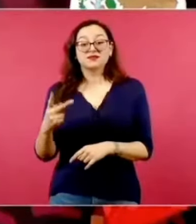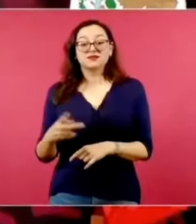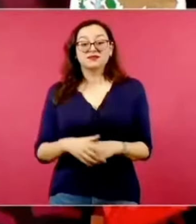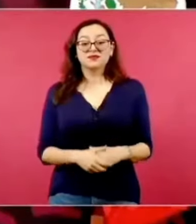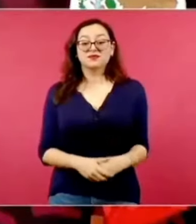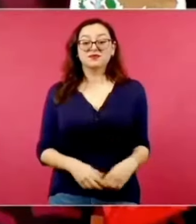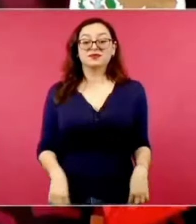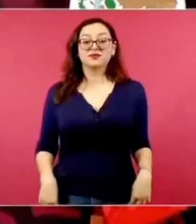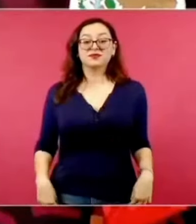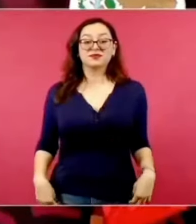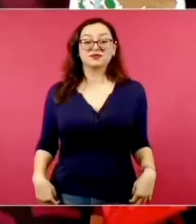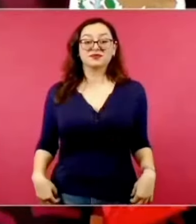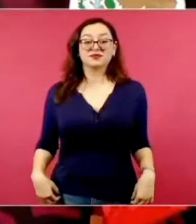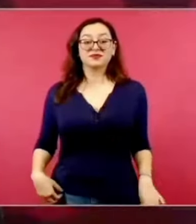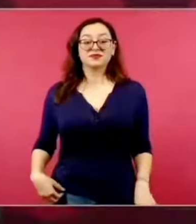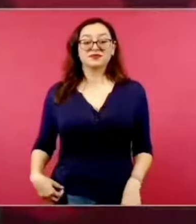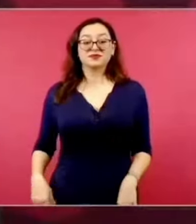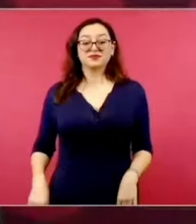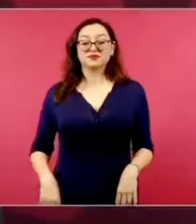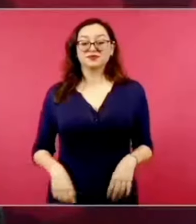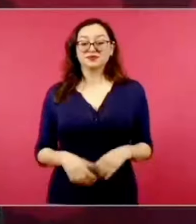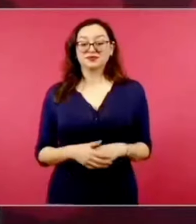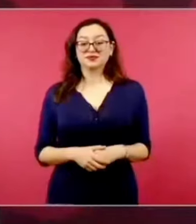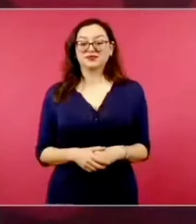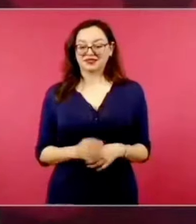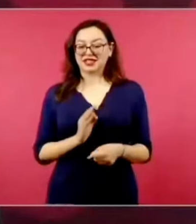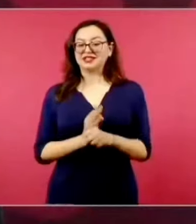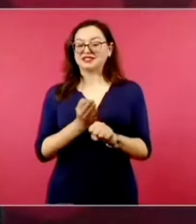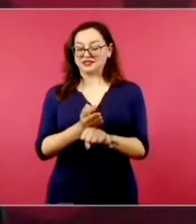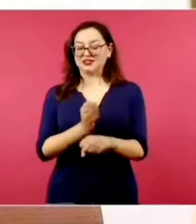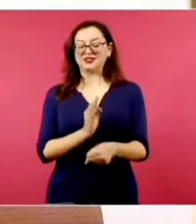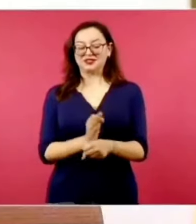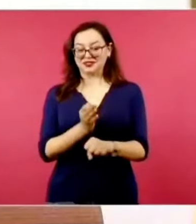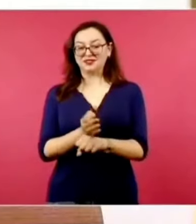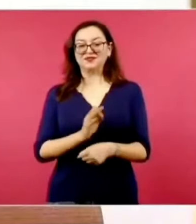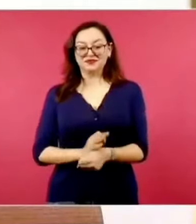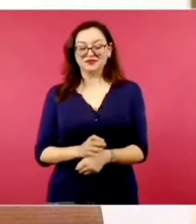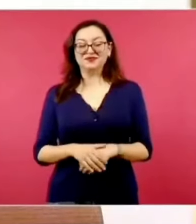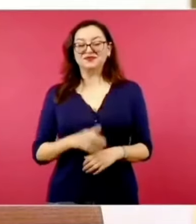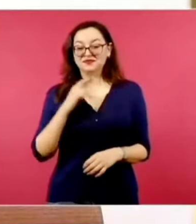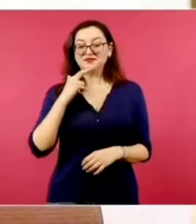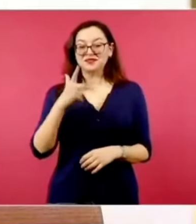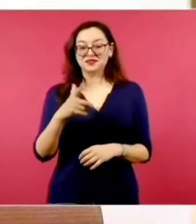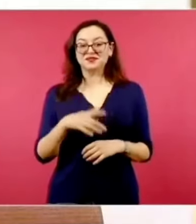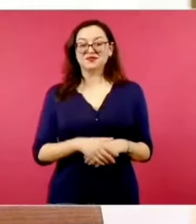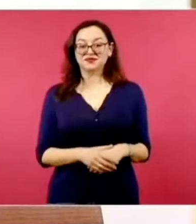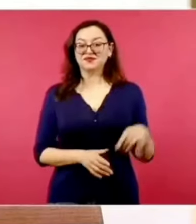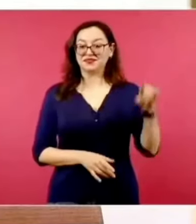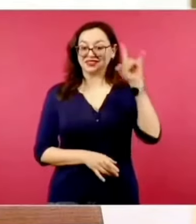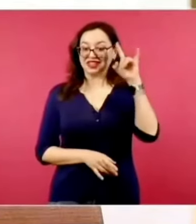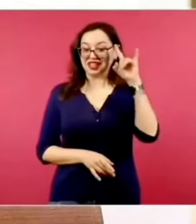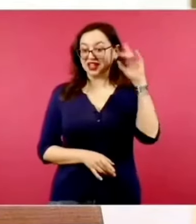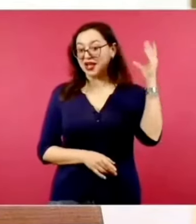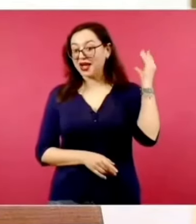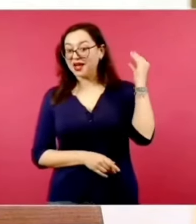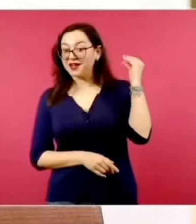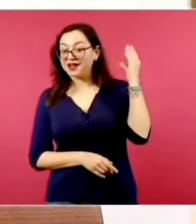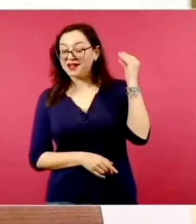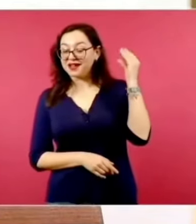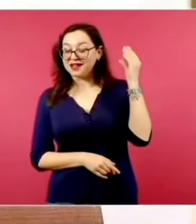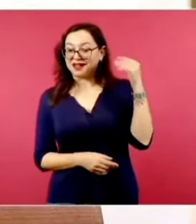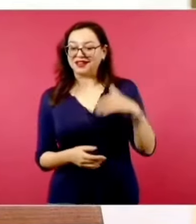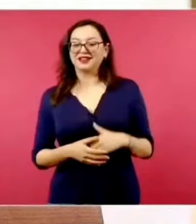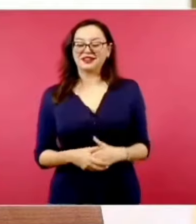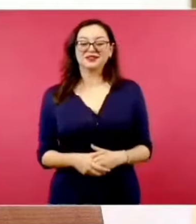no van a ver todavía está mejor sí Vocero